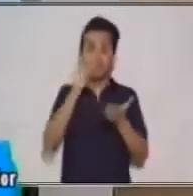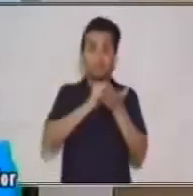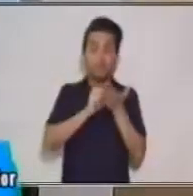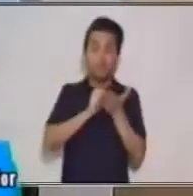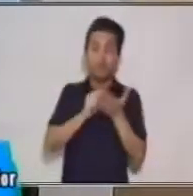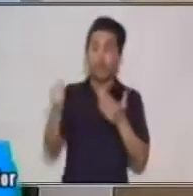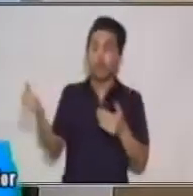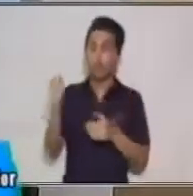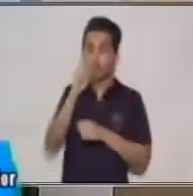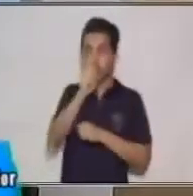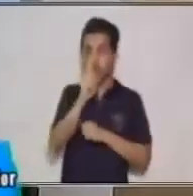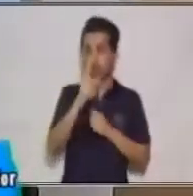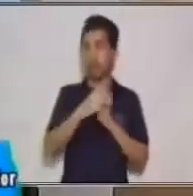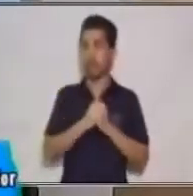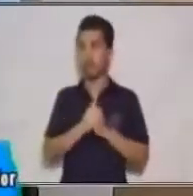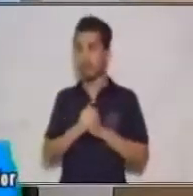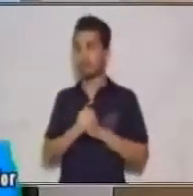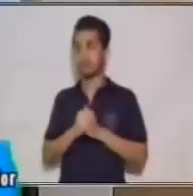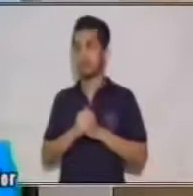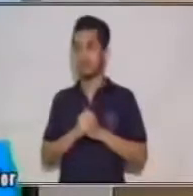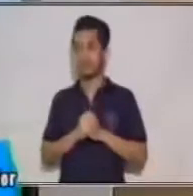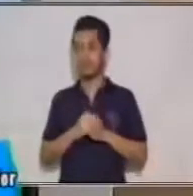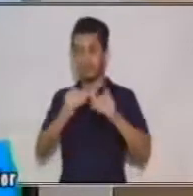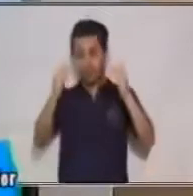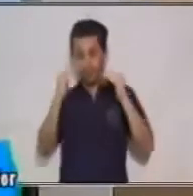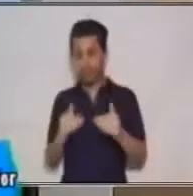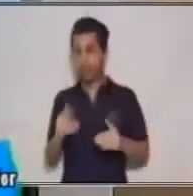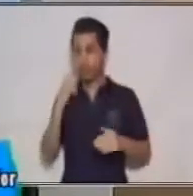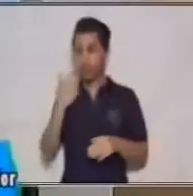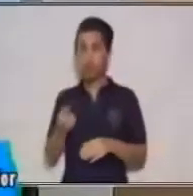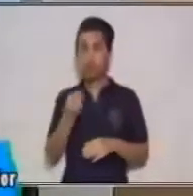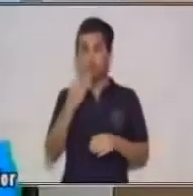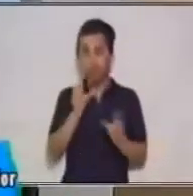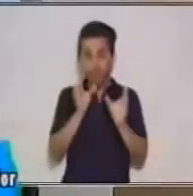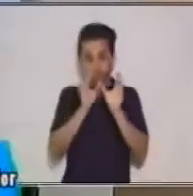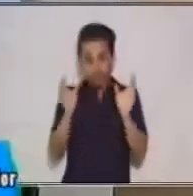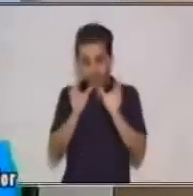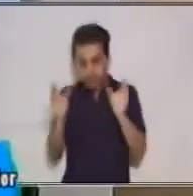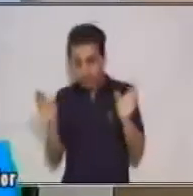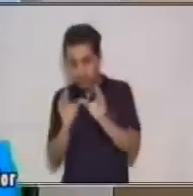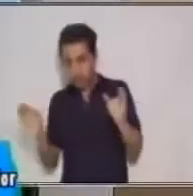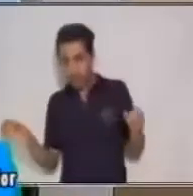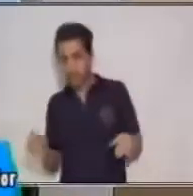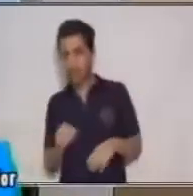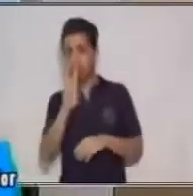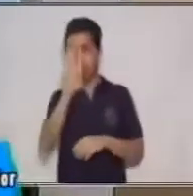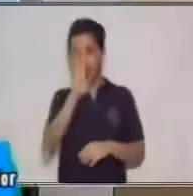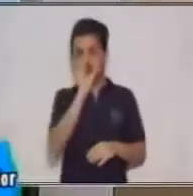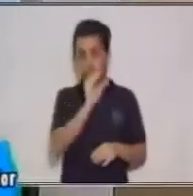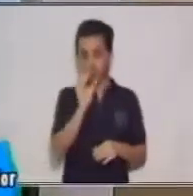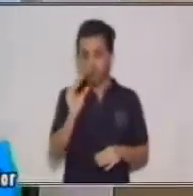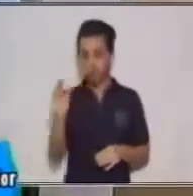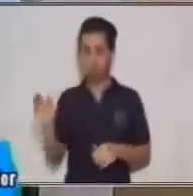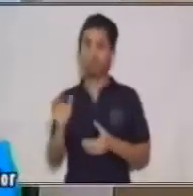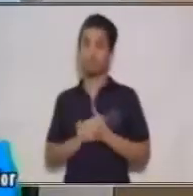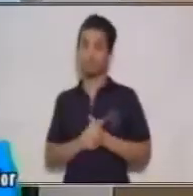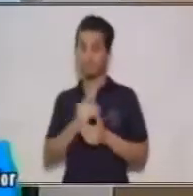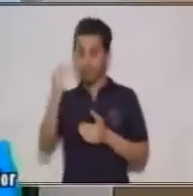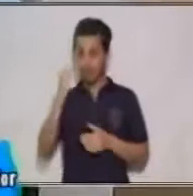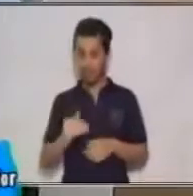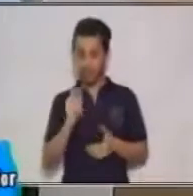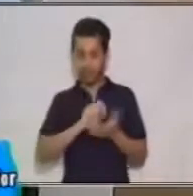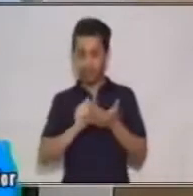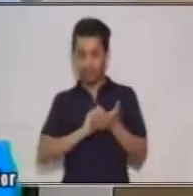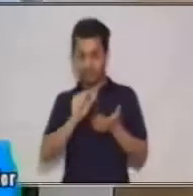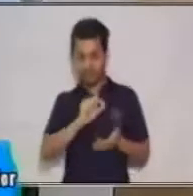pintado? 1. ¿En cuántas partes está dividida la segunda? En 4 partes.